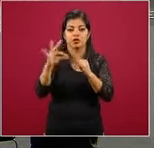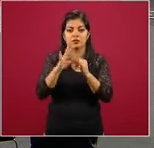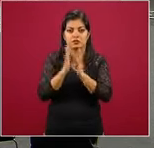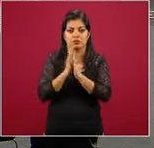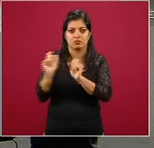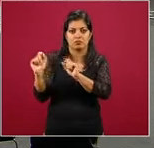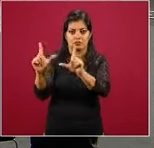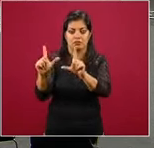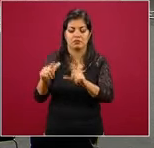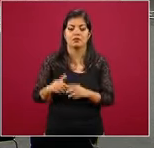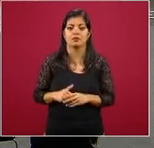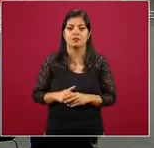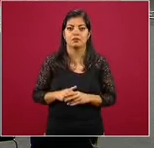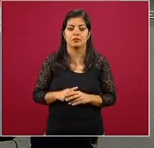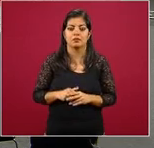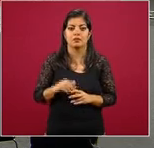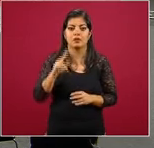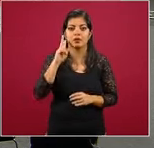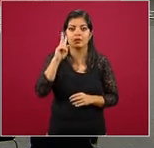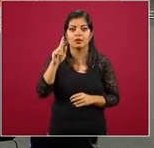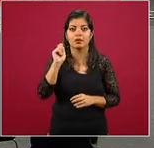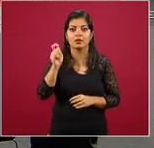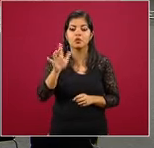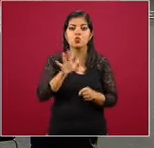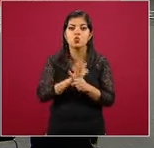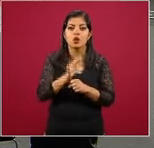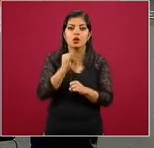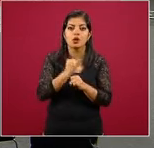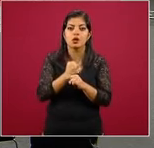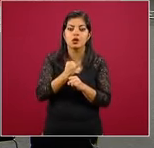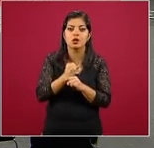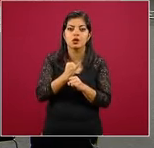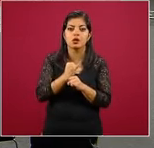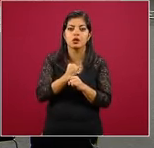diapositiva. Vean la liga.